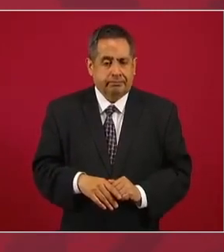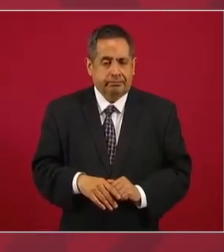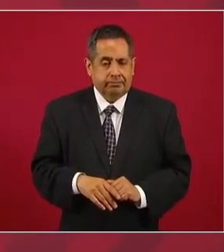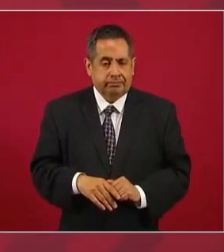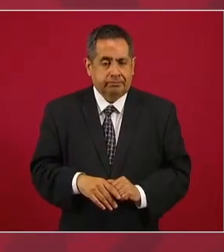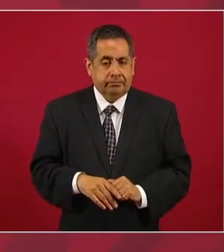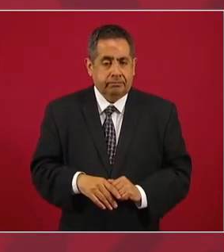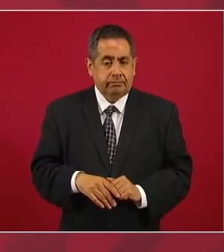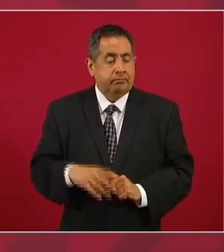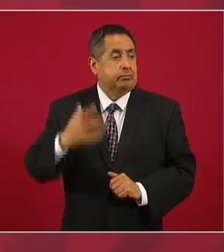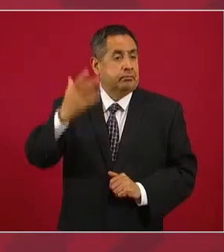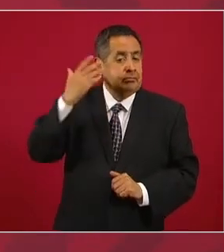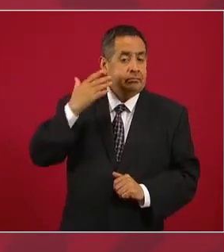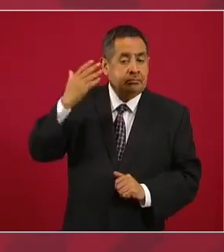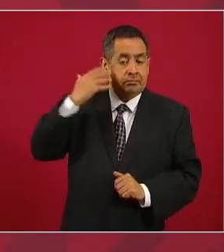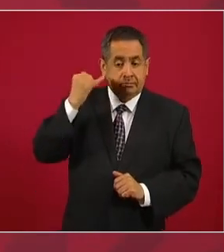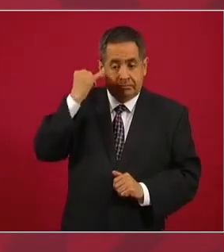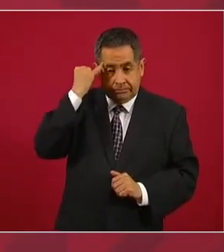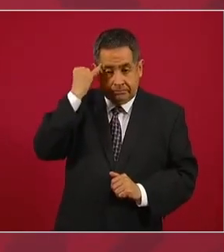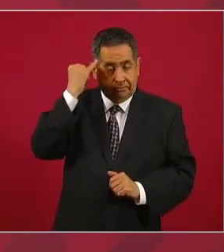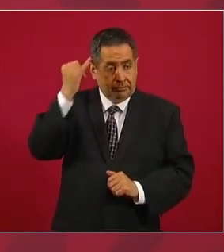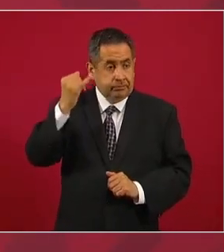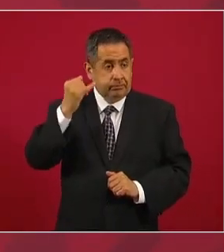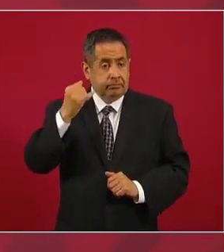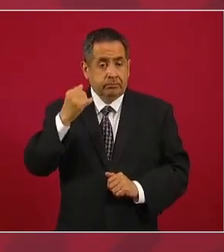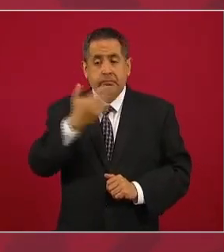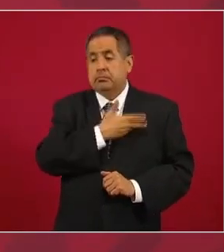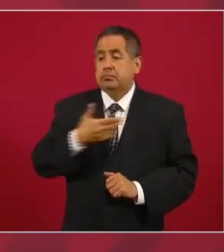¿Cuál es la línea?